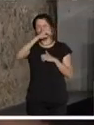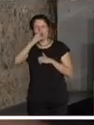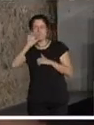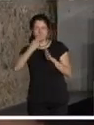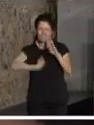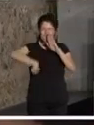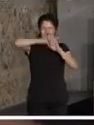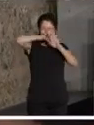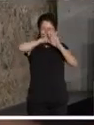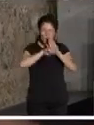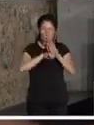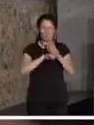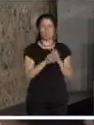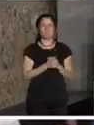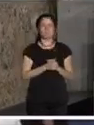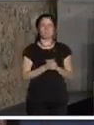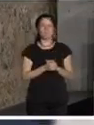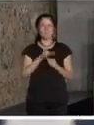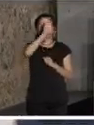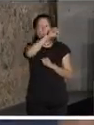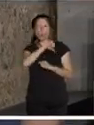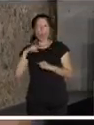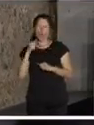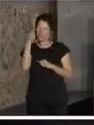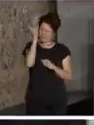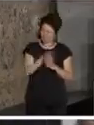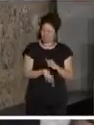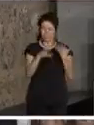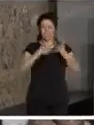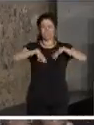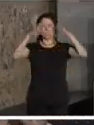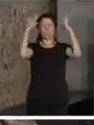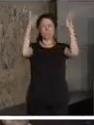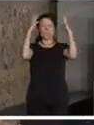estado y a cada boletín oficial de comunidades autónomas